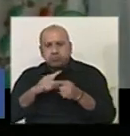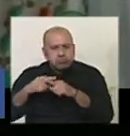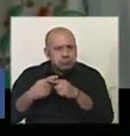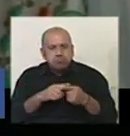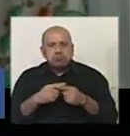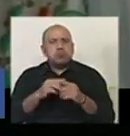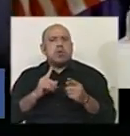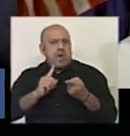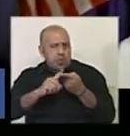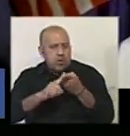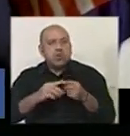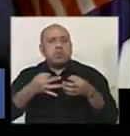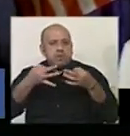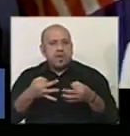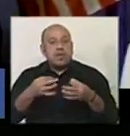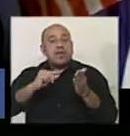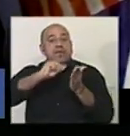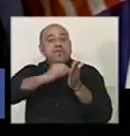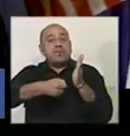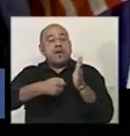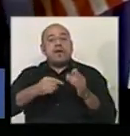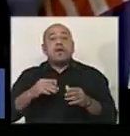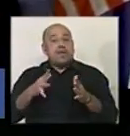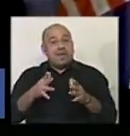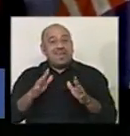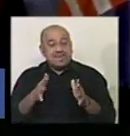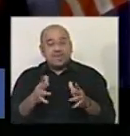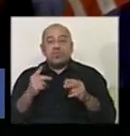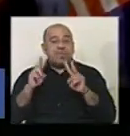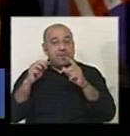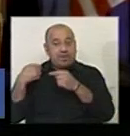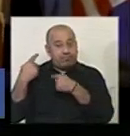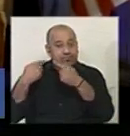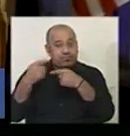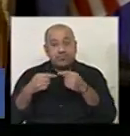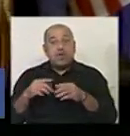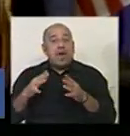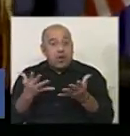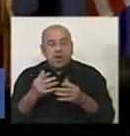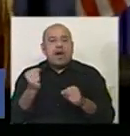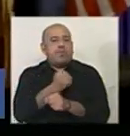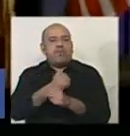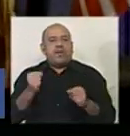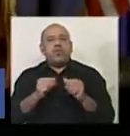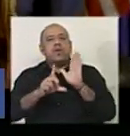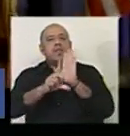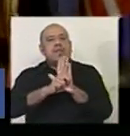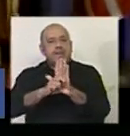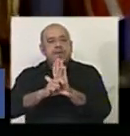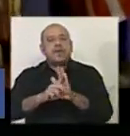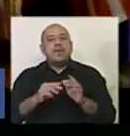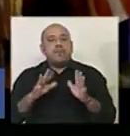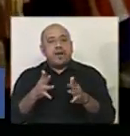este acuerdo comercial. La firma del T-MEC cierra la fase de negociación, dando paso a la etapa de aprobación legislativa, acorde